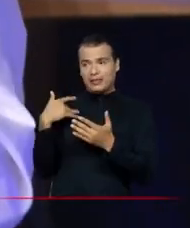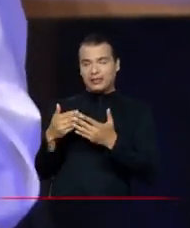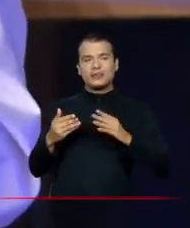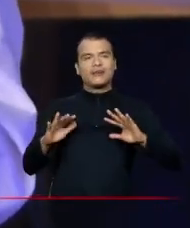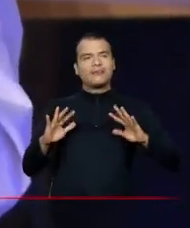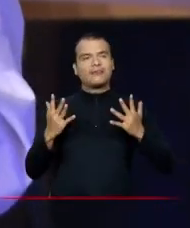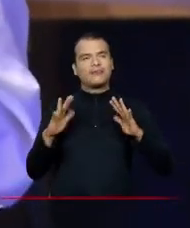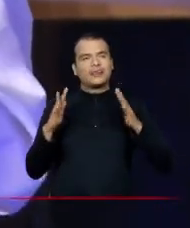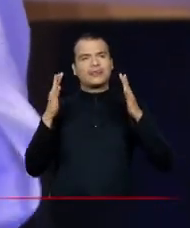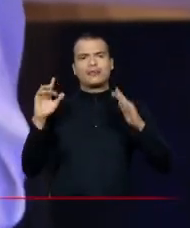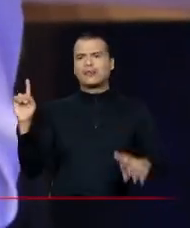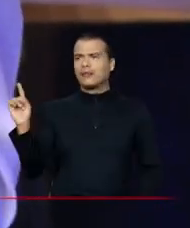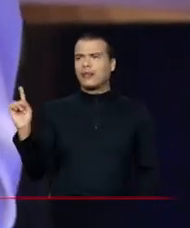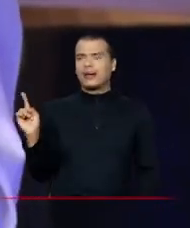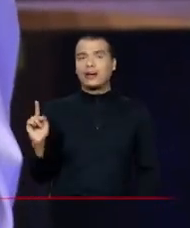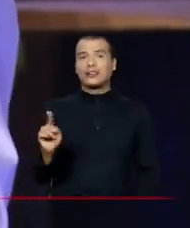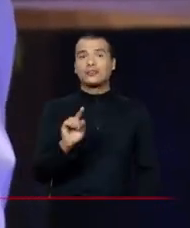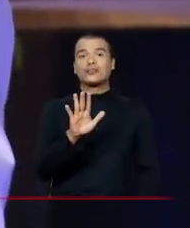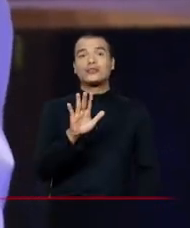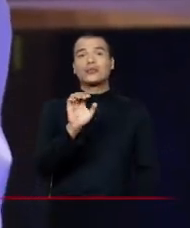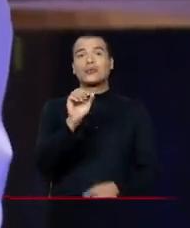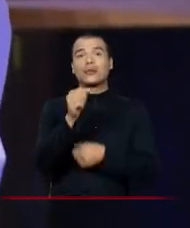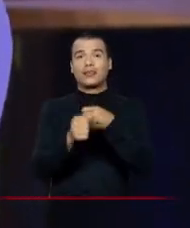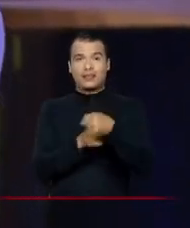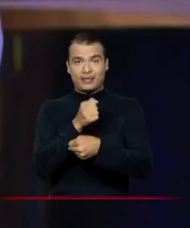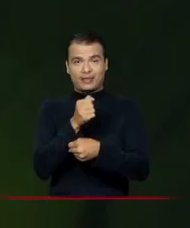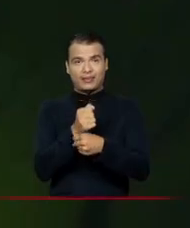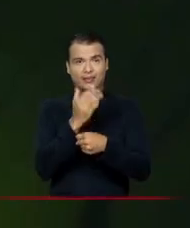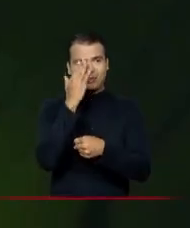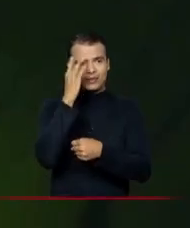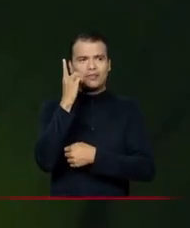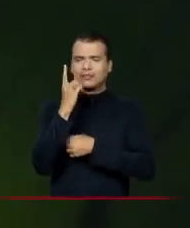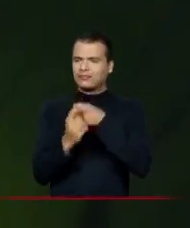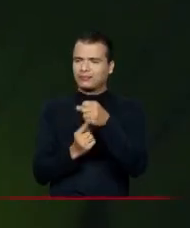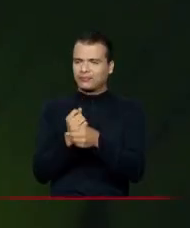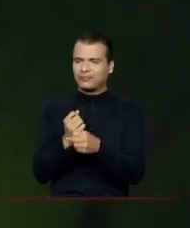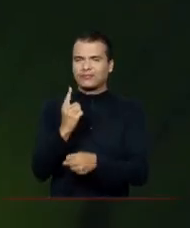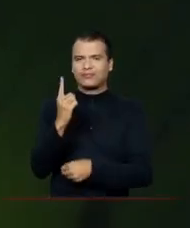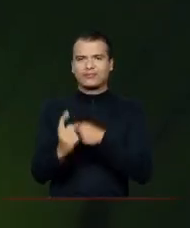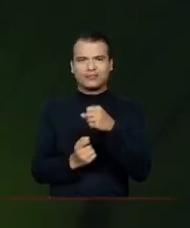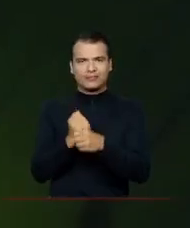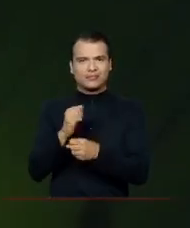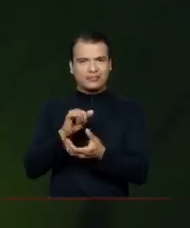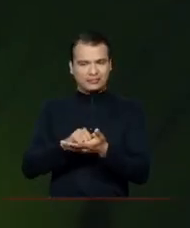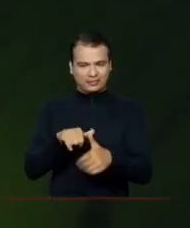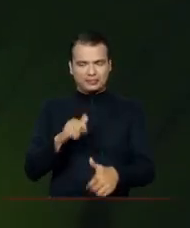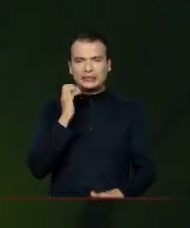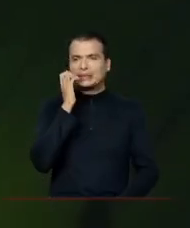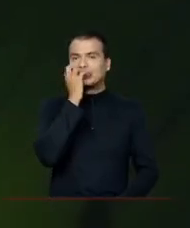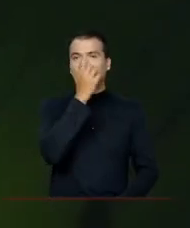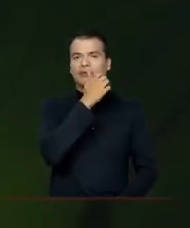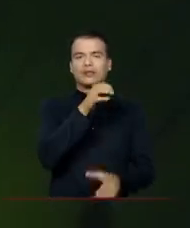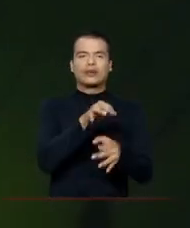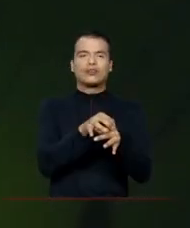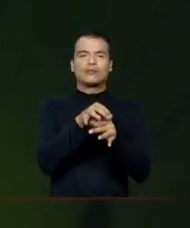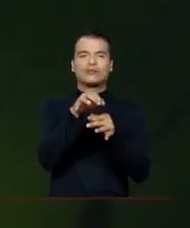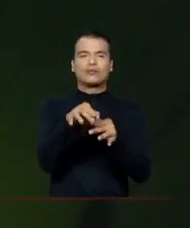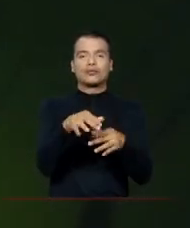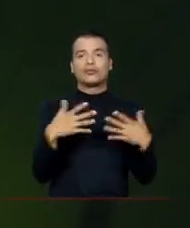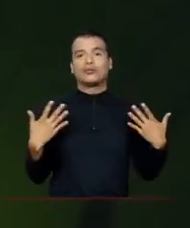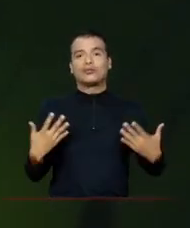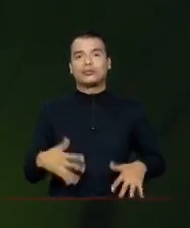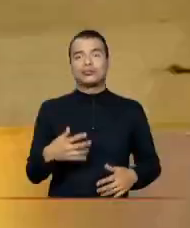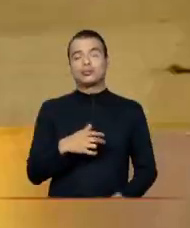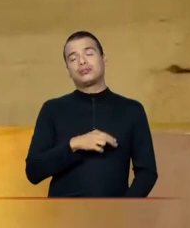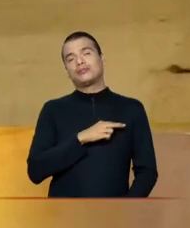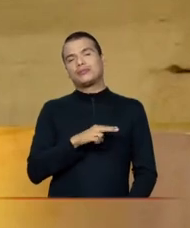Festival de Música Andina Colombiana Mono Núñez, que se realiza como cada año en el bello municipio de Ginebra, en nuestro hermoso Valle del